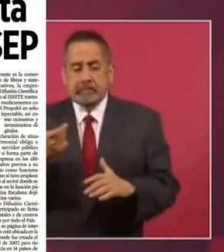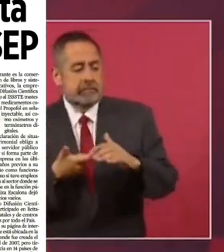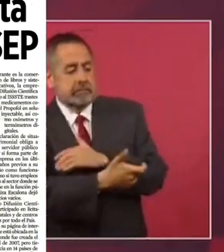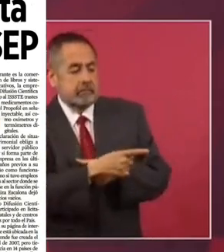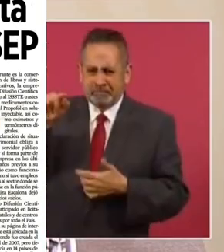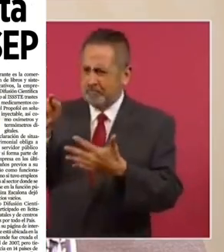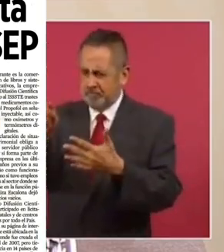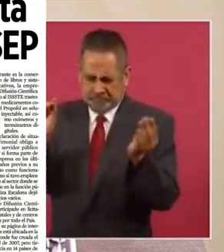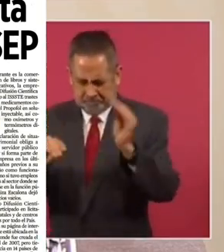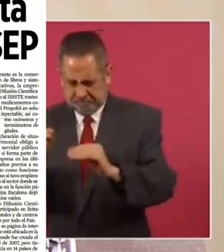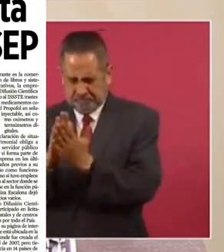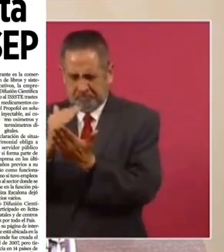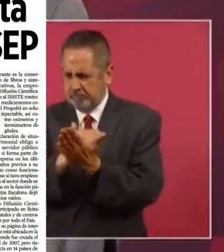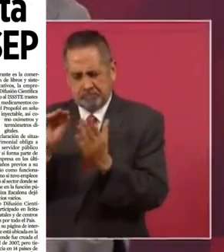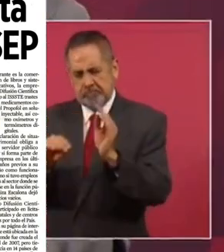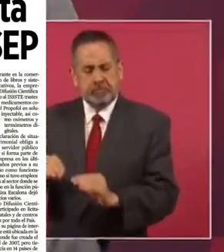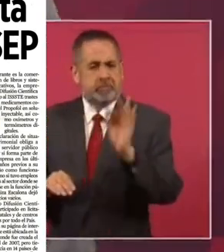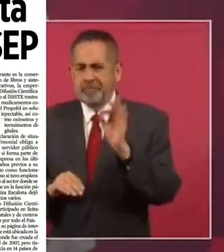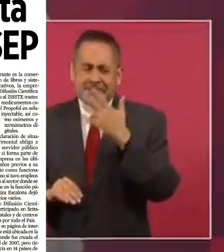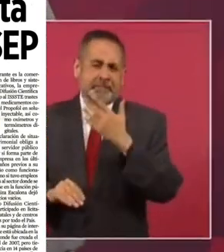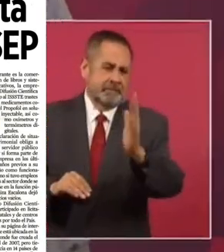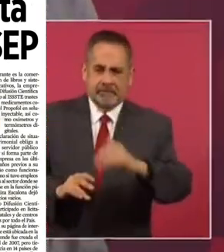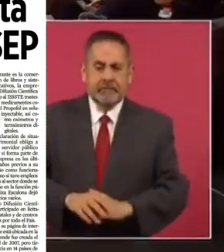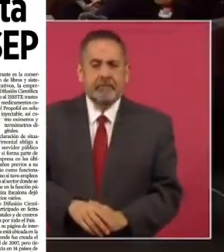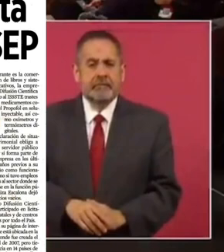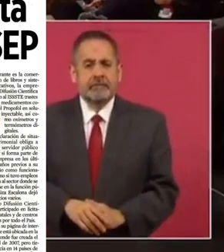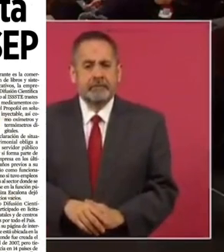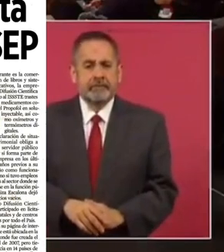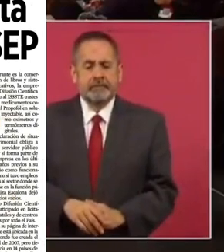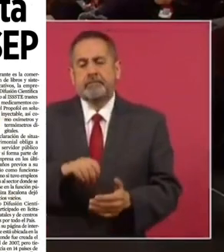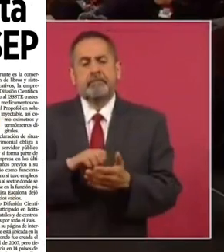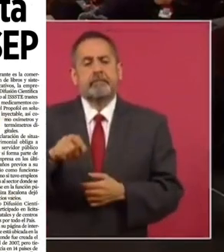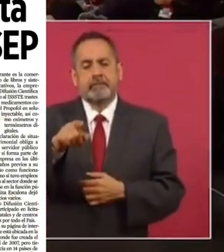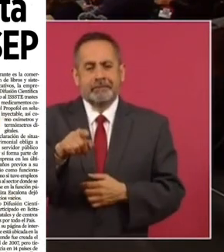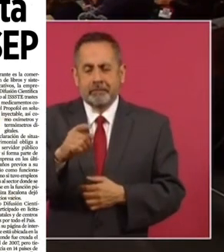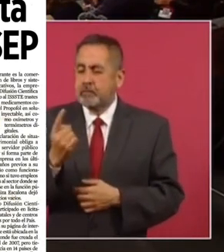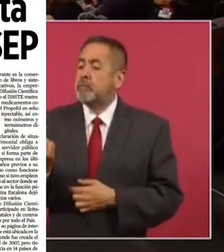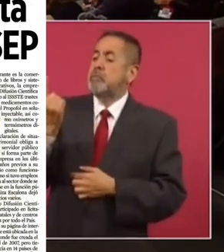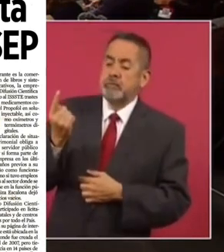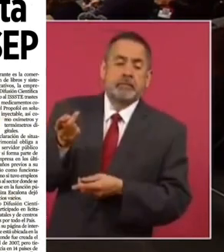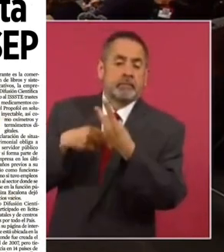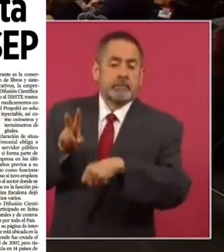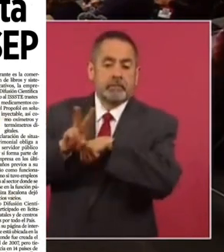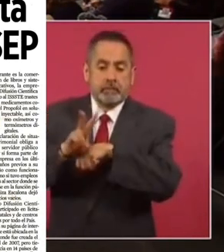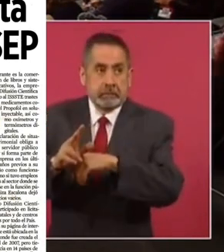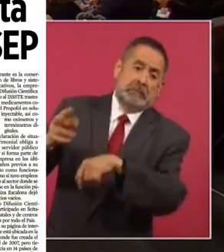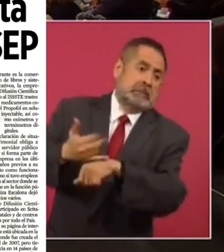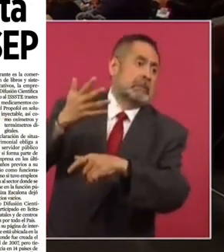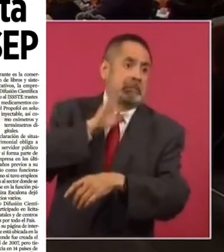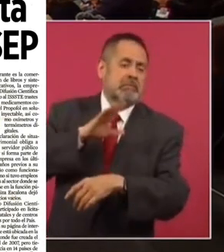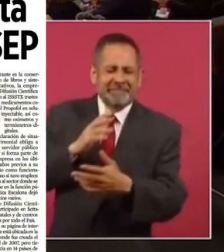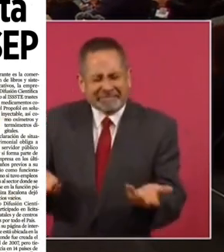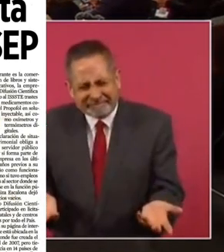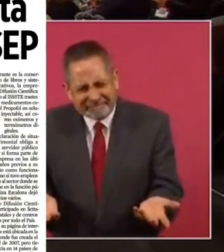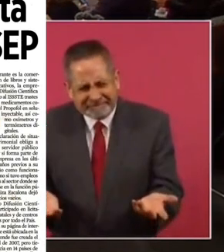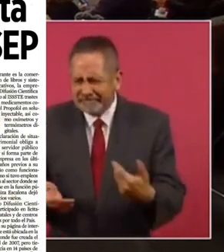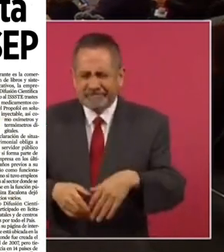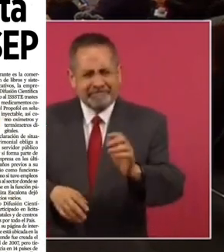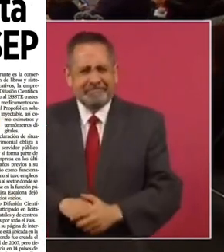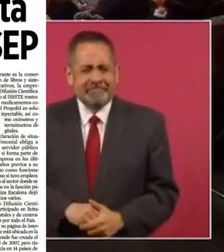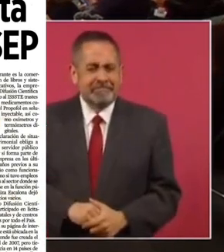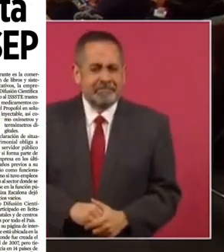billullos. Y sale un caso de un maestro venezolano, hijo, un escándalo. Yo